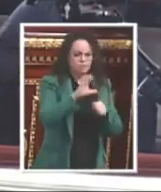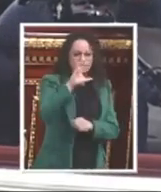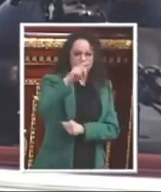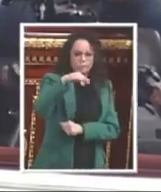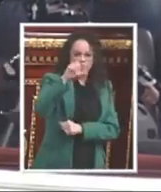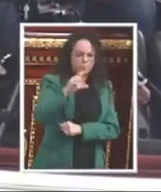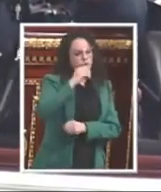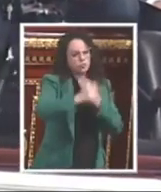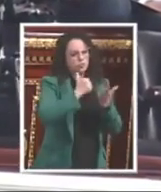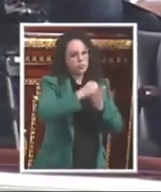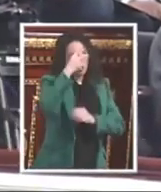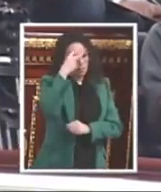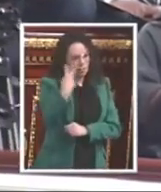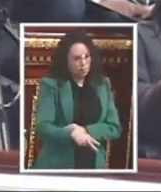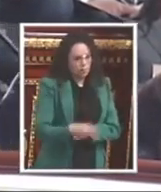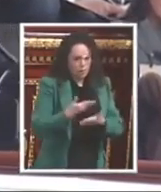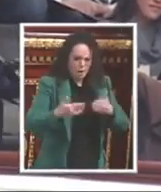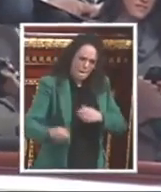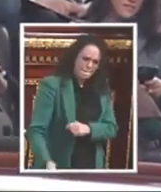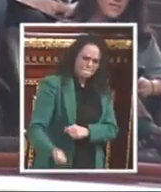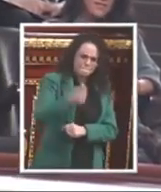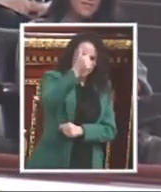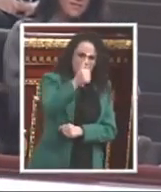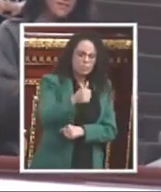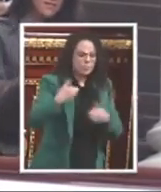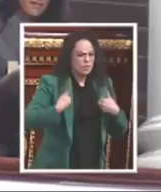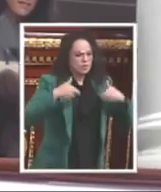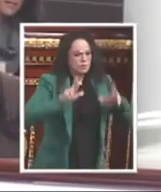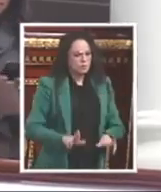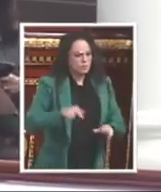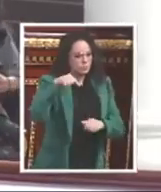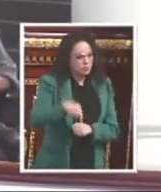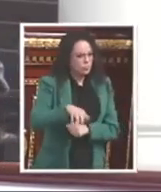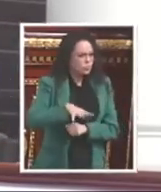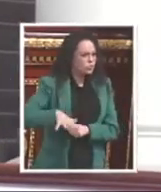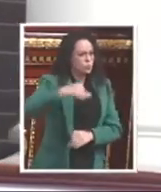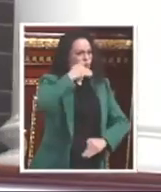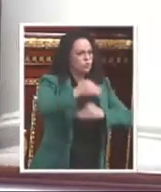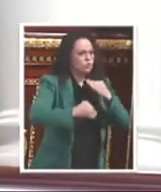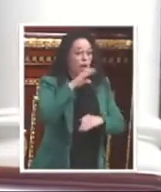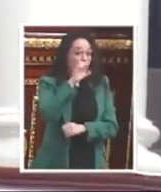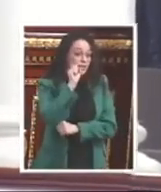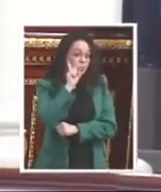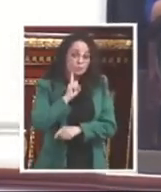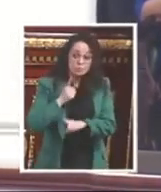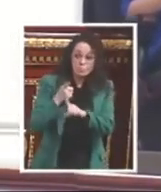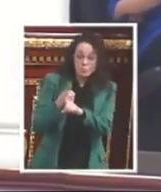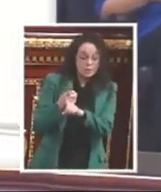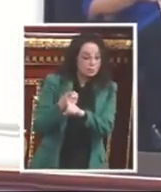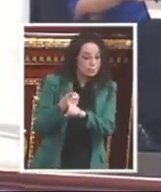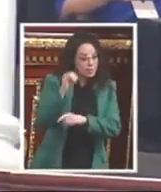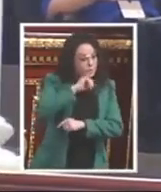vez tiene una mujer electa que es representante de todas y de cada uno de los